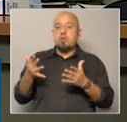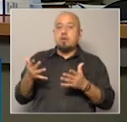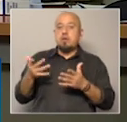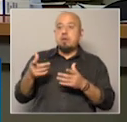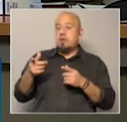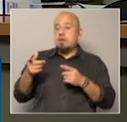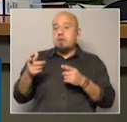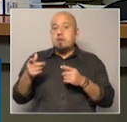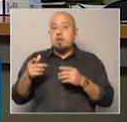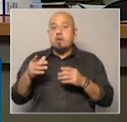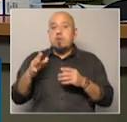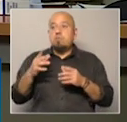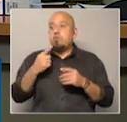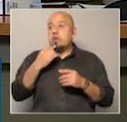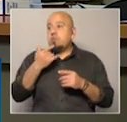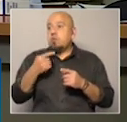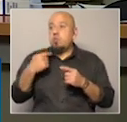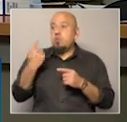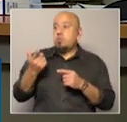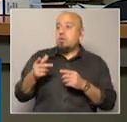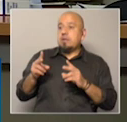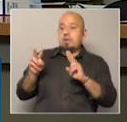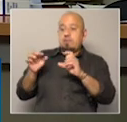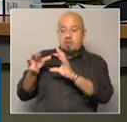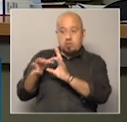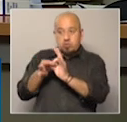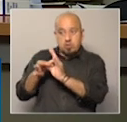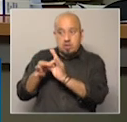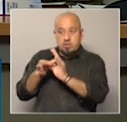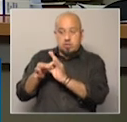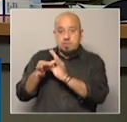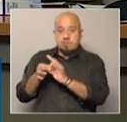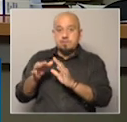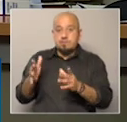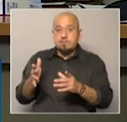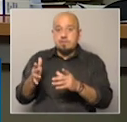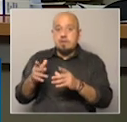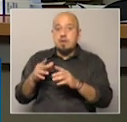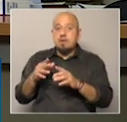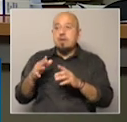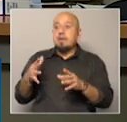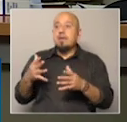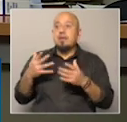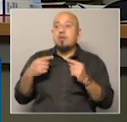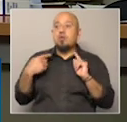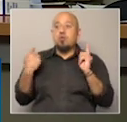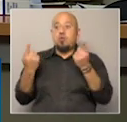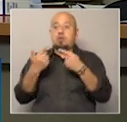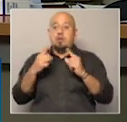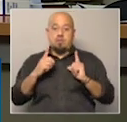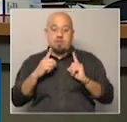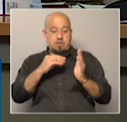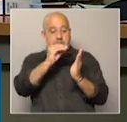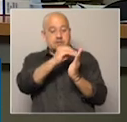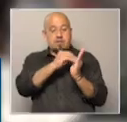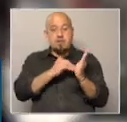temían, es decir, que alguien por algún otro tipo de contacto pudiera llegar al mismo fin a que quieren llegar todos aquellos que están en una lista